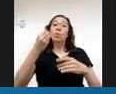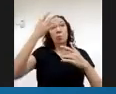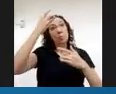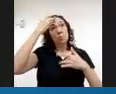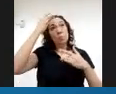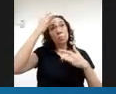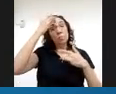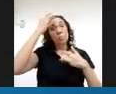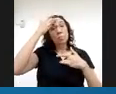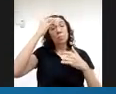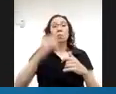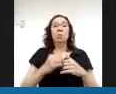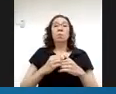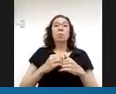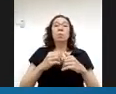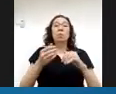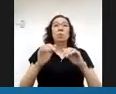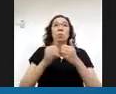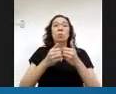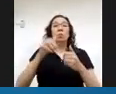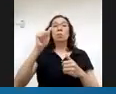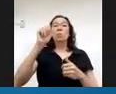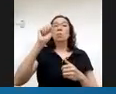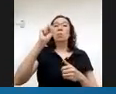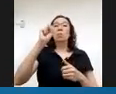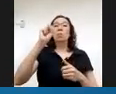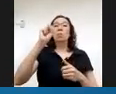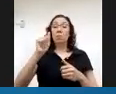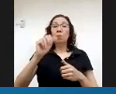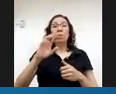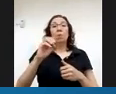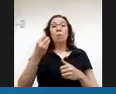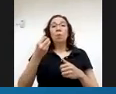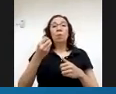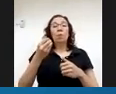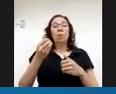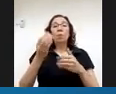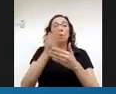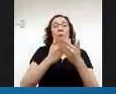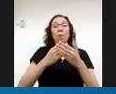crónica como asma o alguna